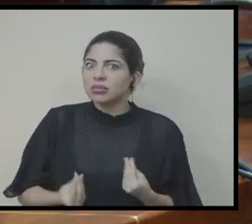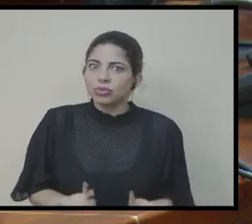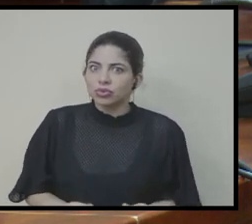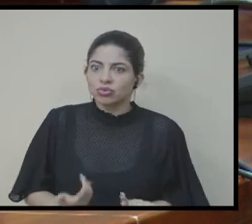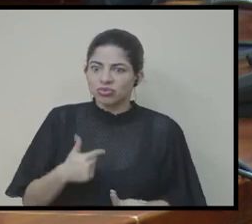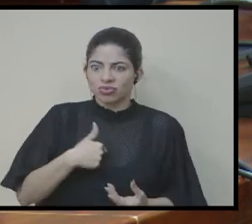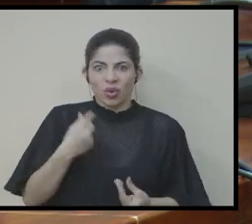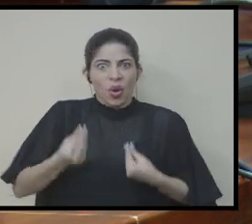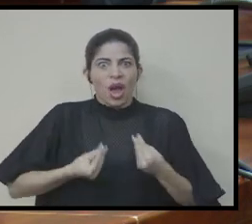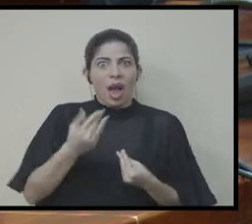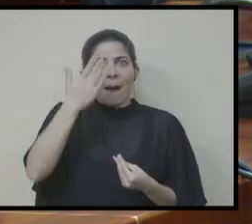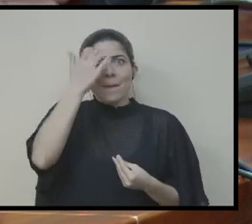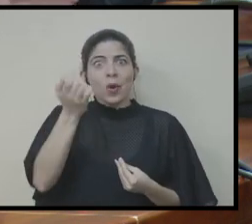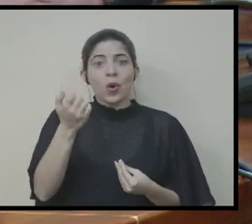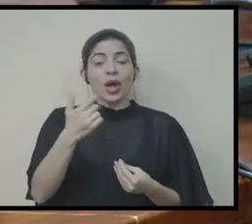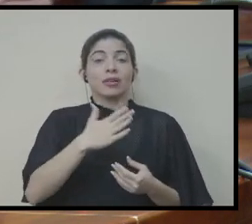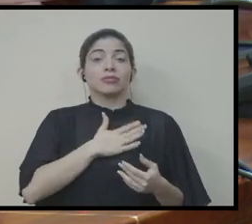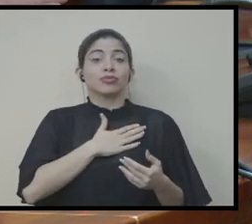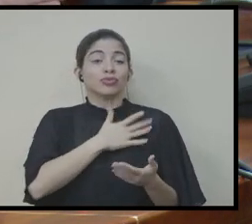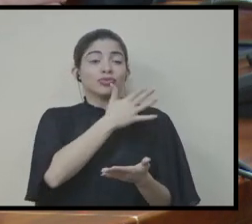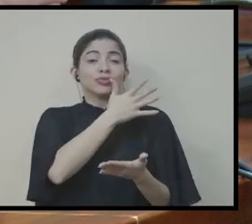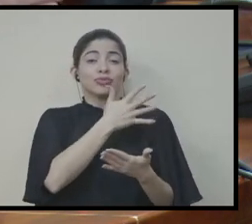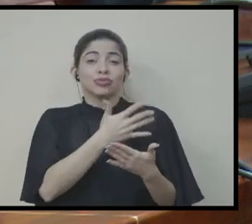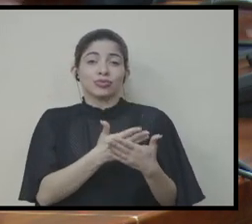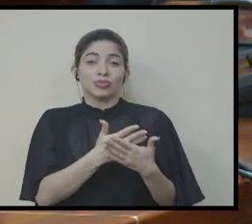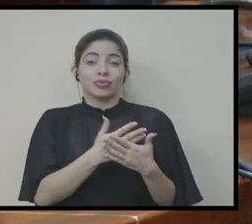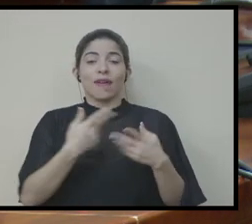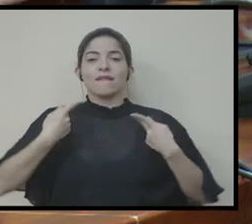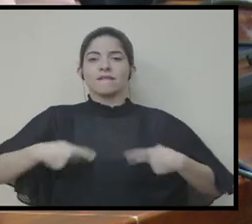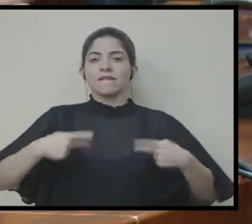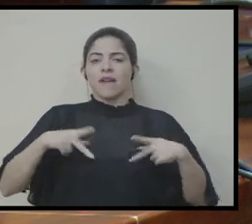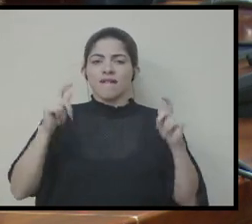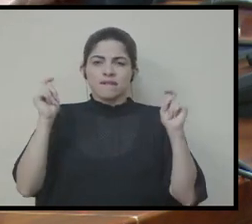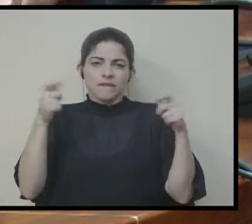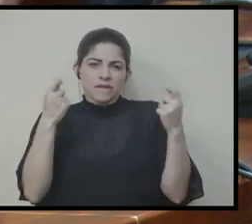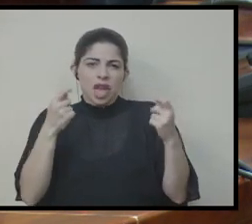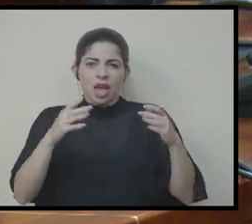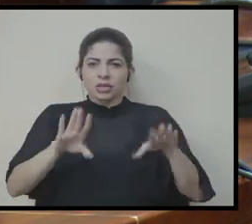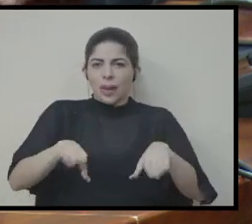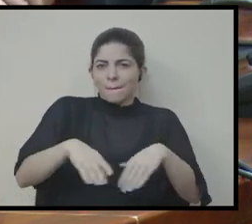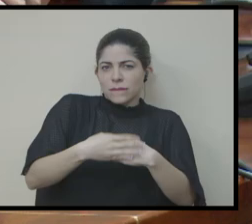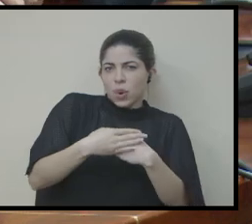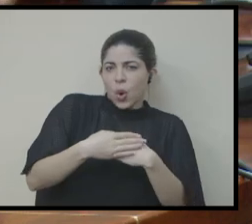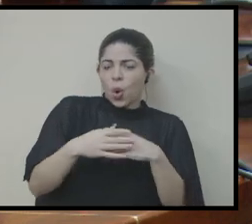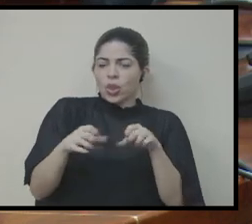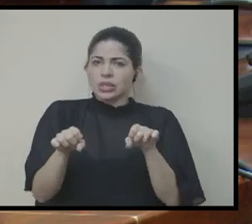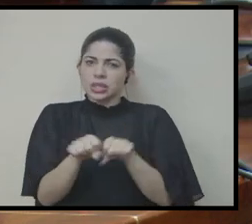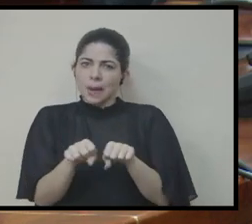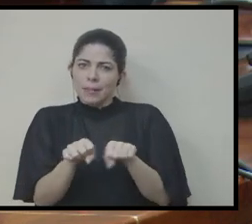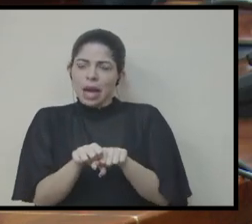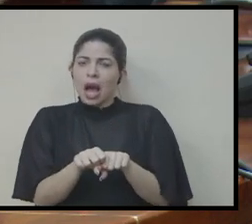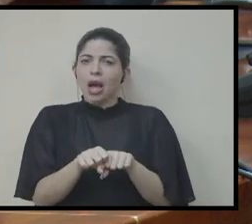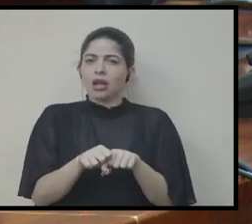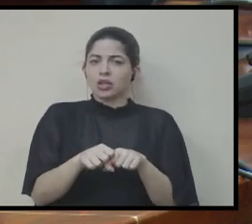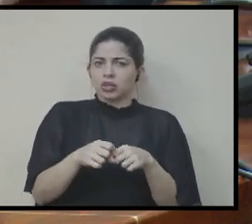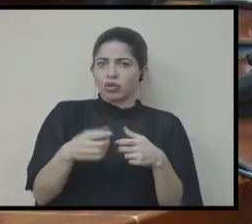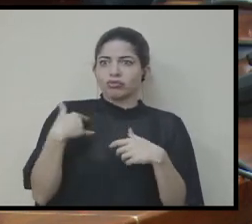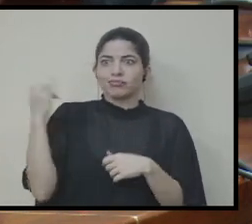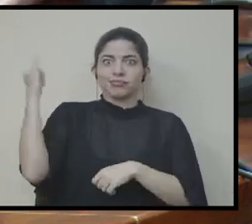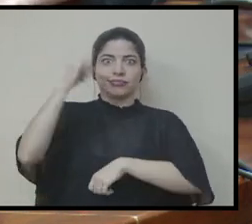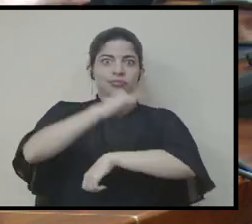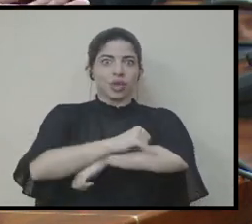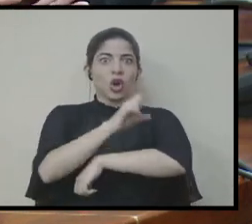¿Qué hago? Porque la línea que antes traía, que era de vestidos de fiesta, bodas, una línea de zapatos, vengo a Costa